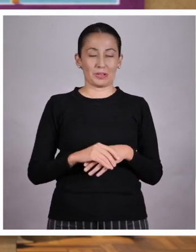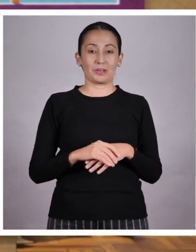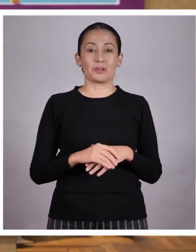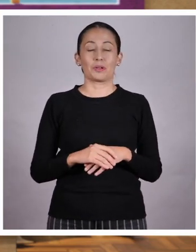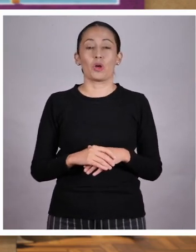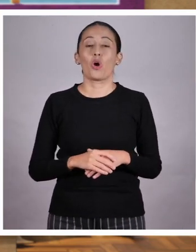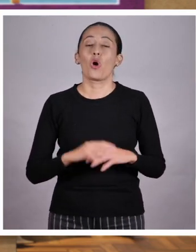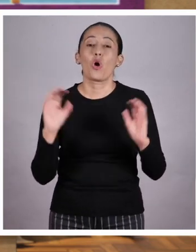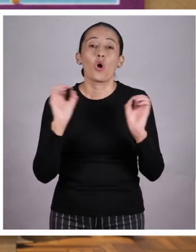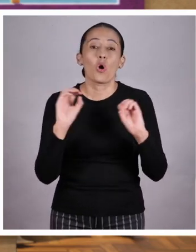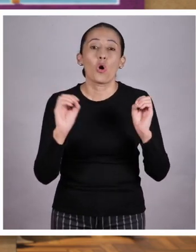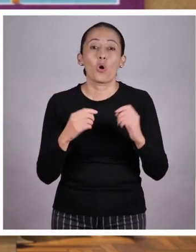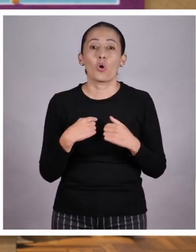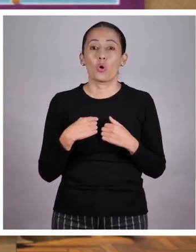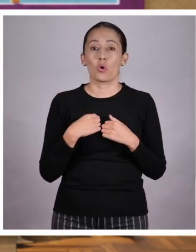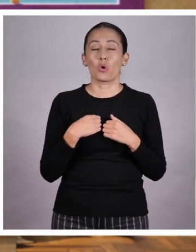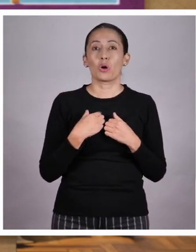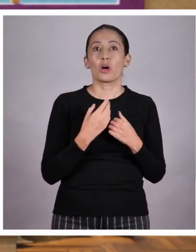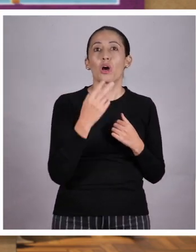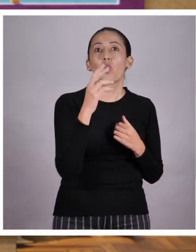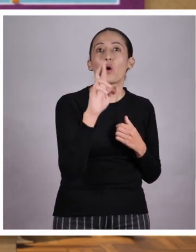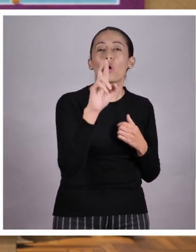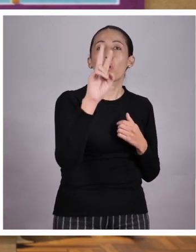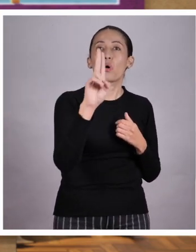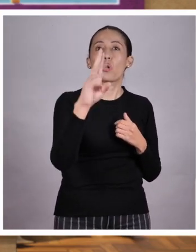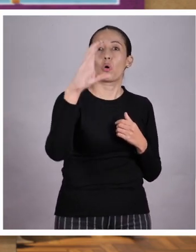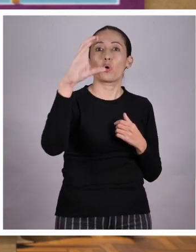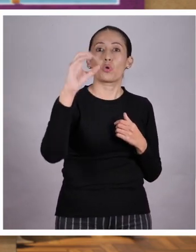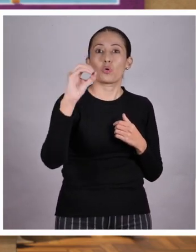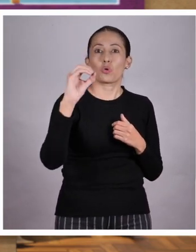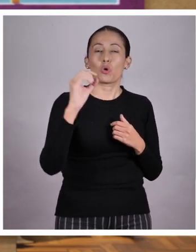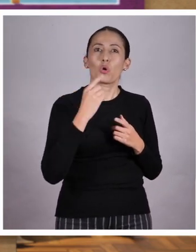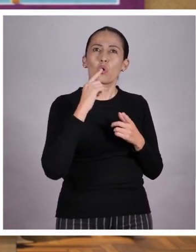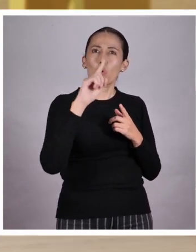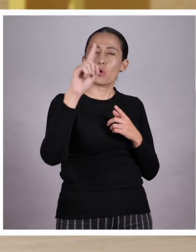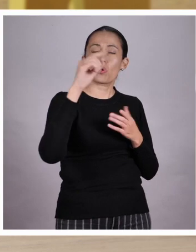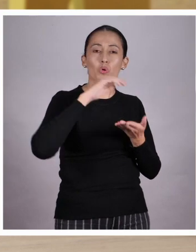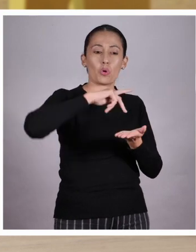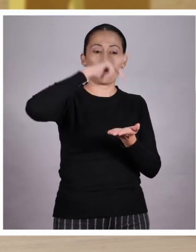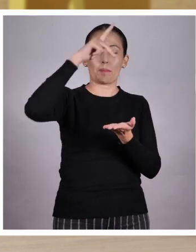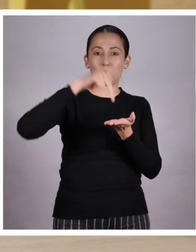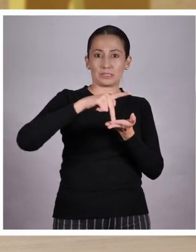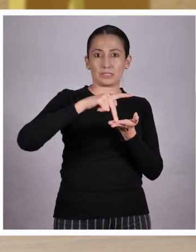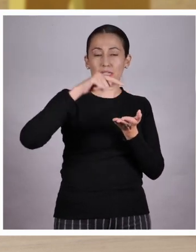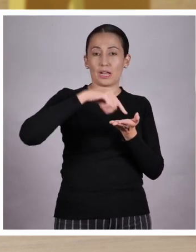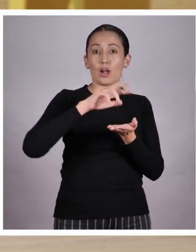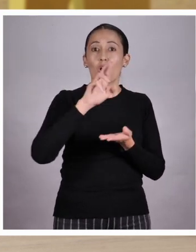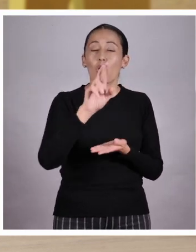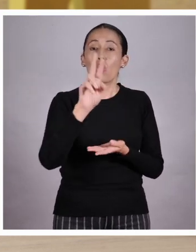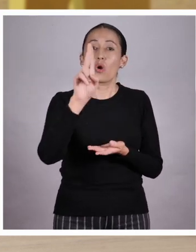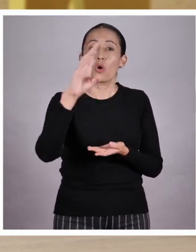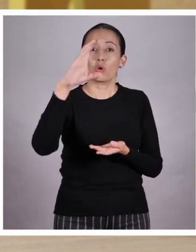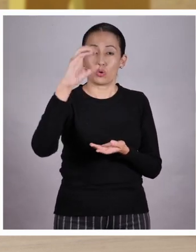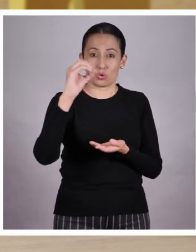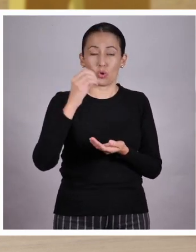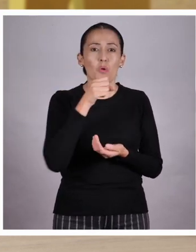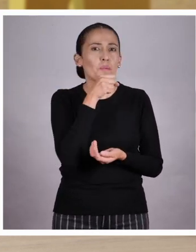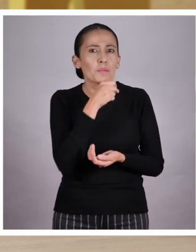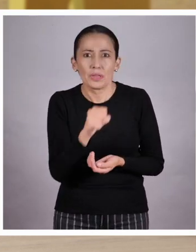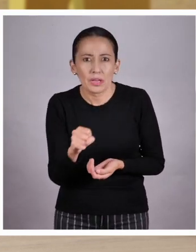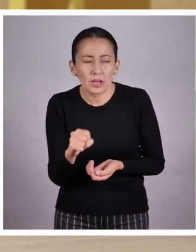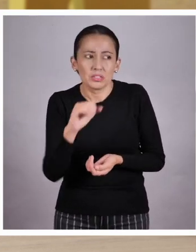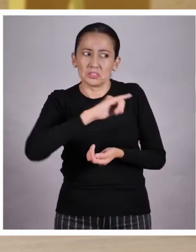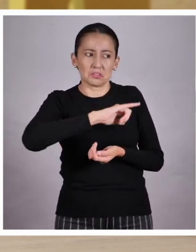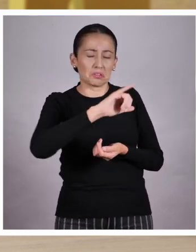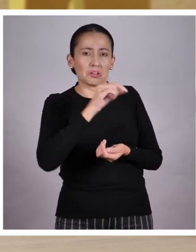Sí, o cuando nos referimos al ruco pichincha. Ruco es viejo. Ah. Toda la vida hemos usado